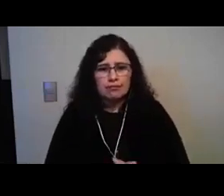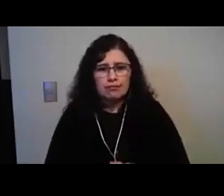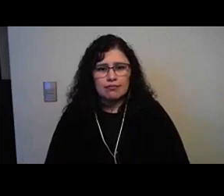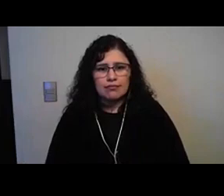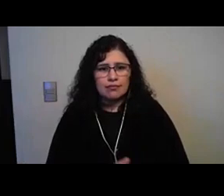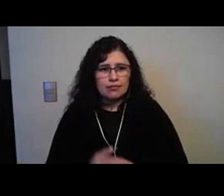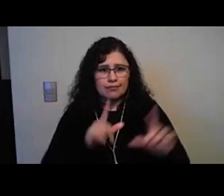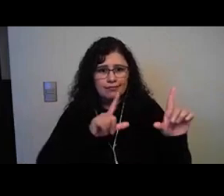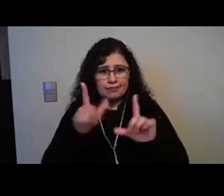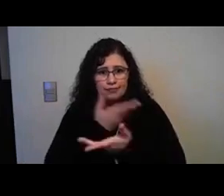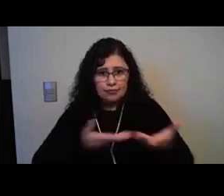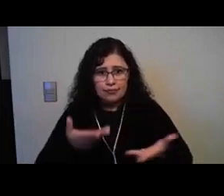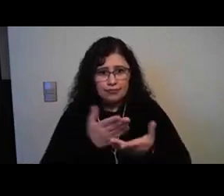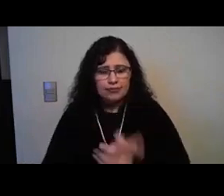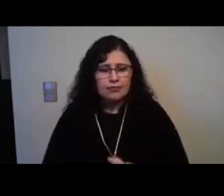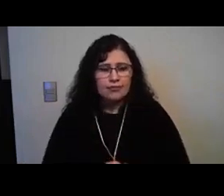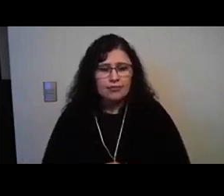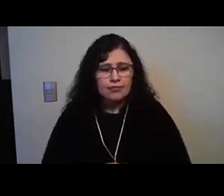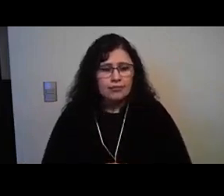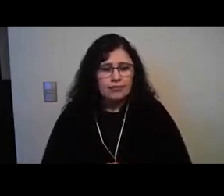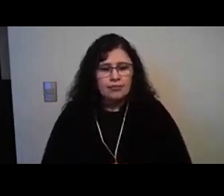Comparto pantalla entonces.